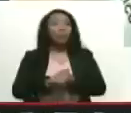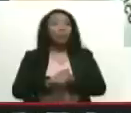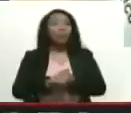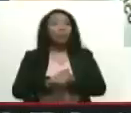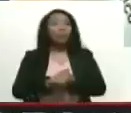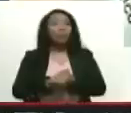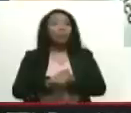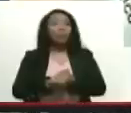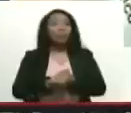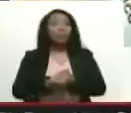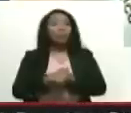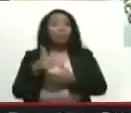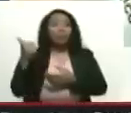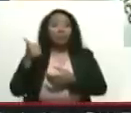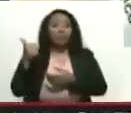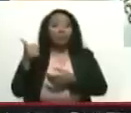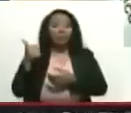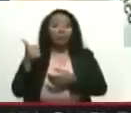en una especie